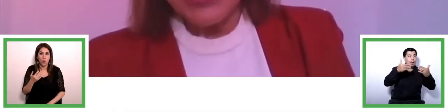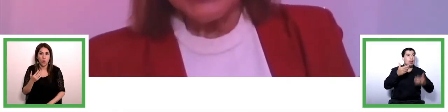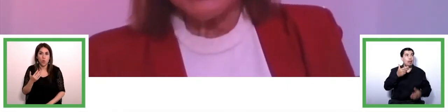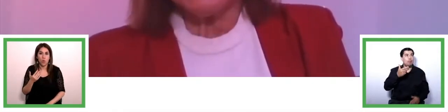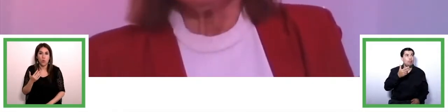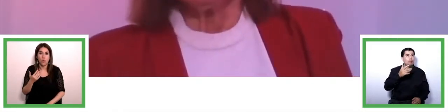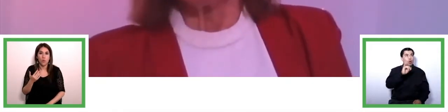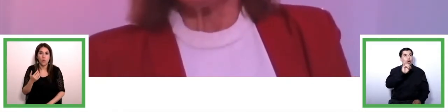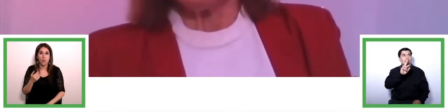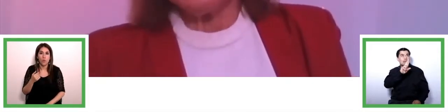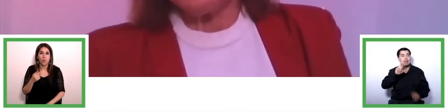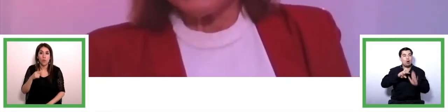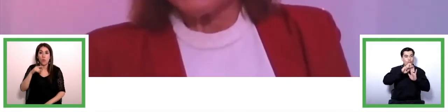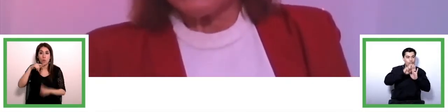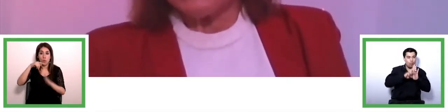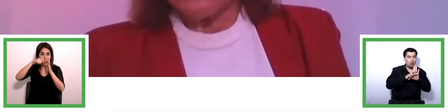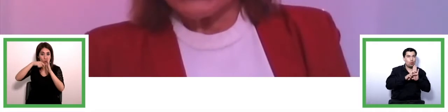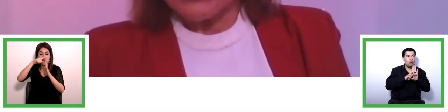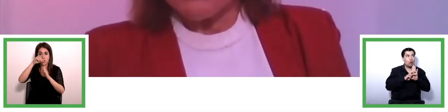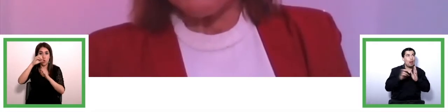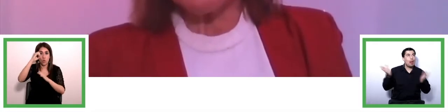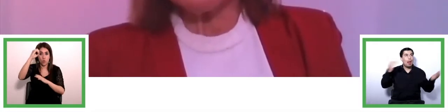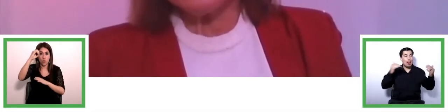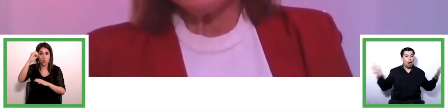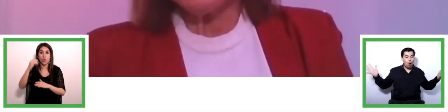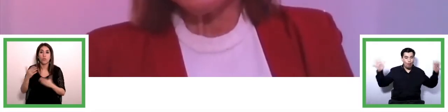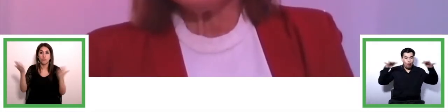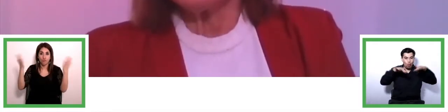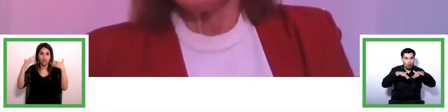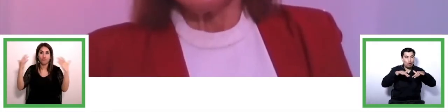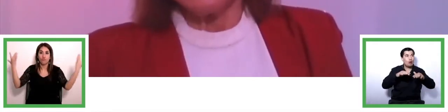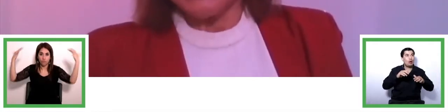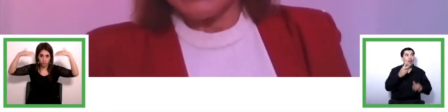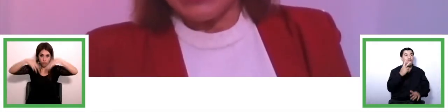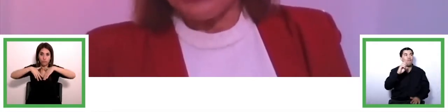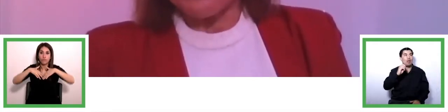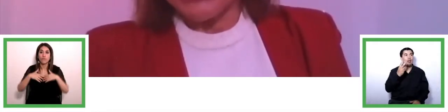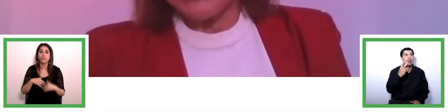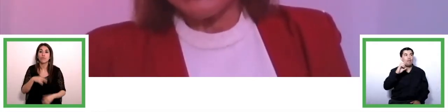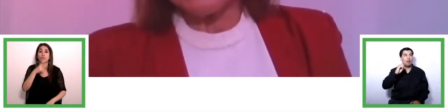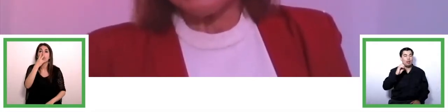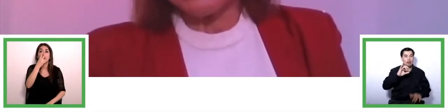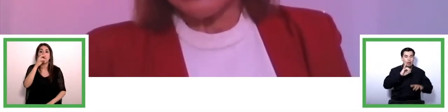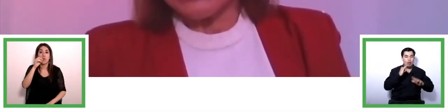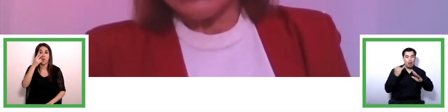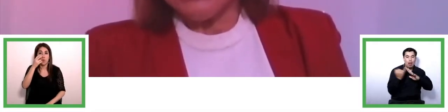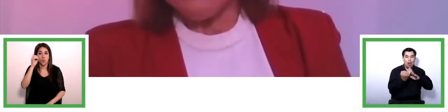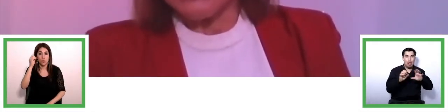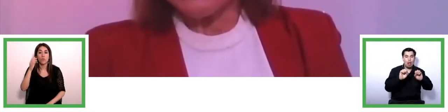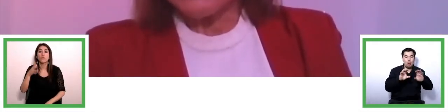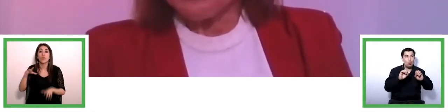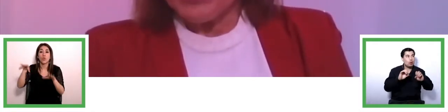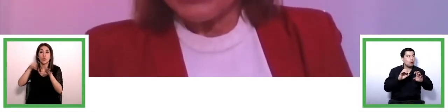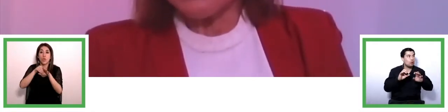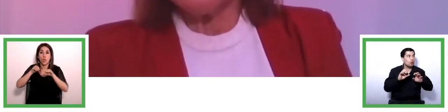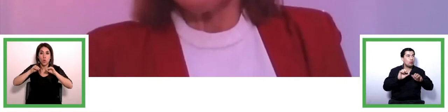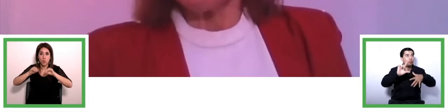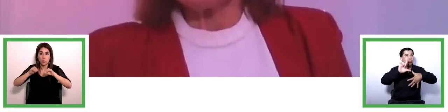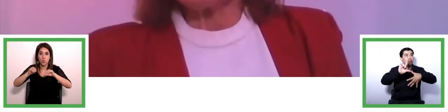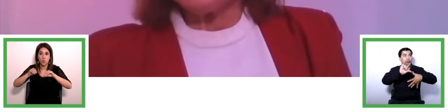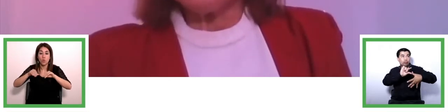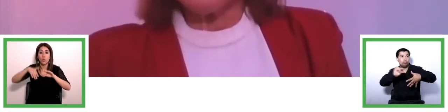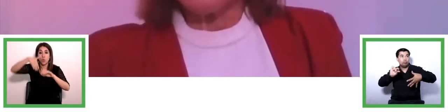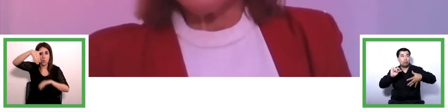convocatoria 2020 sobre educación inclusiva provenientes de América Latina, el Caribe y